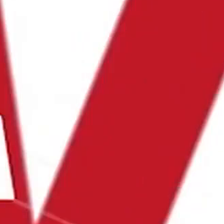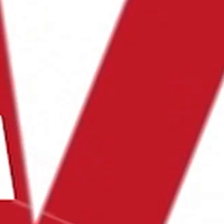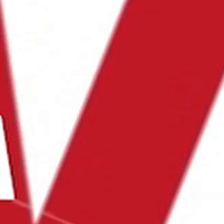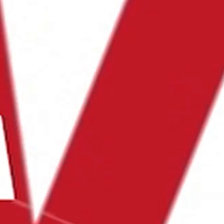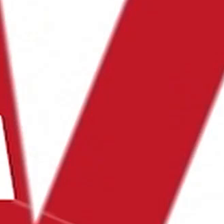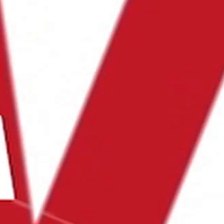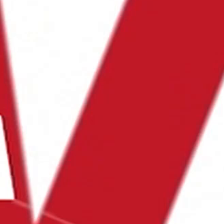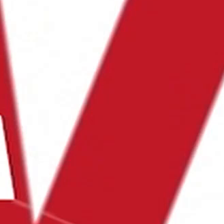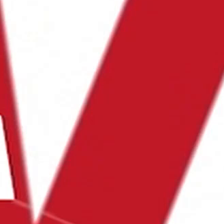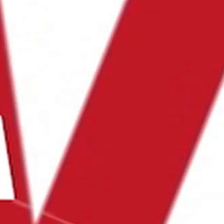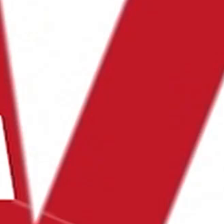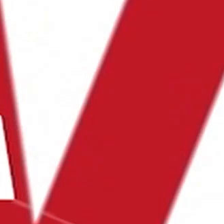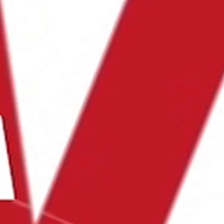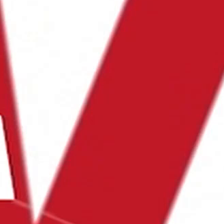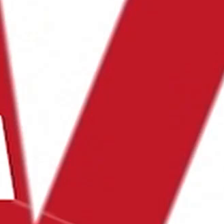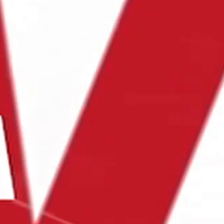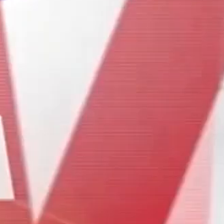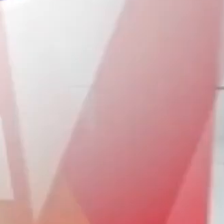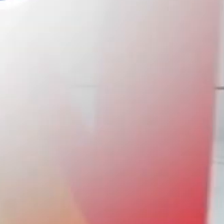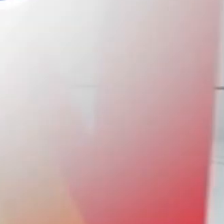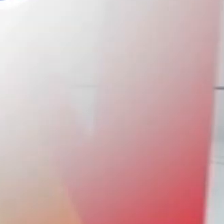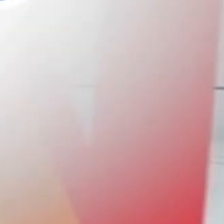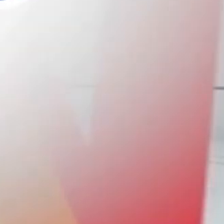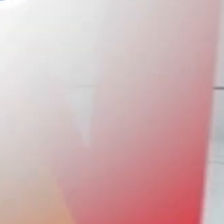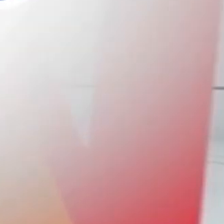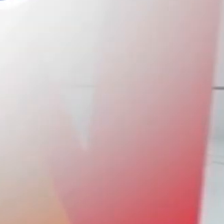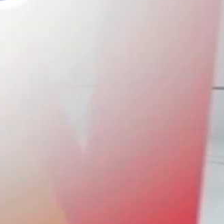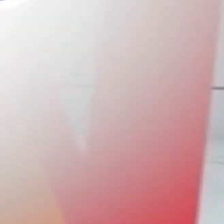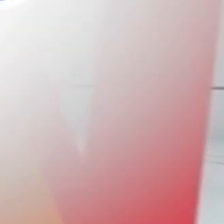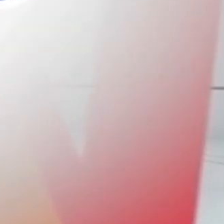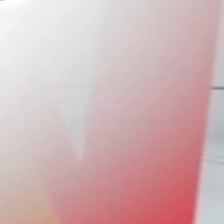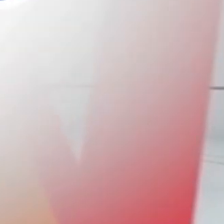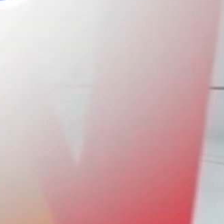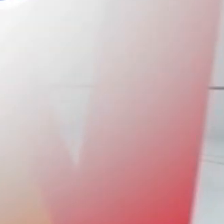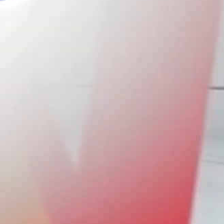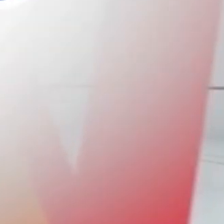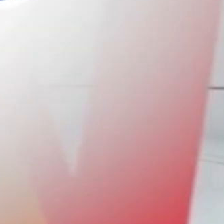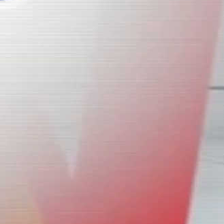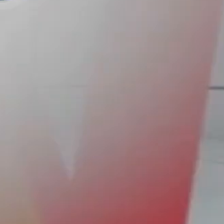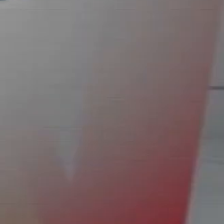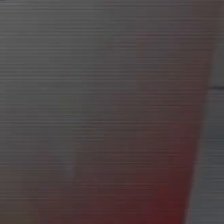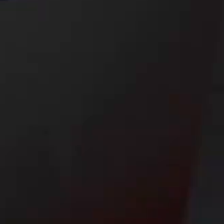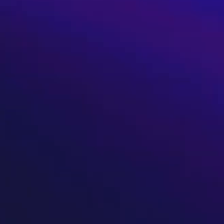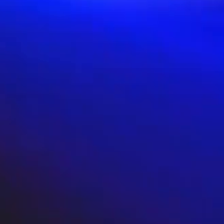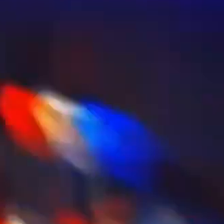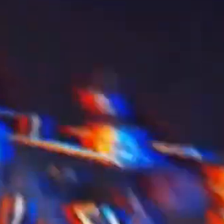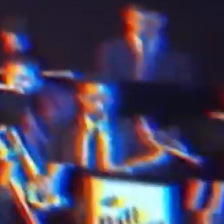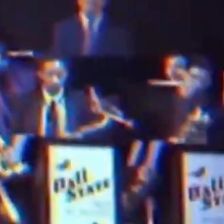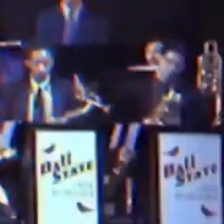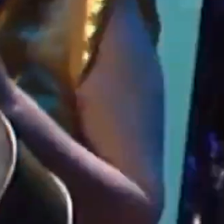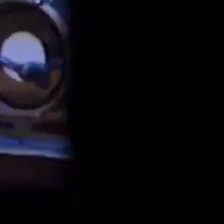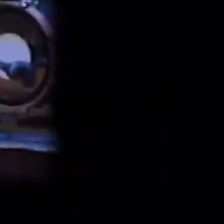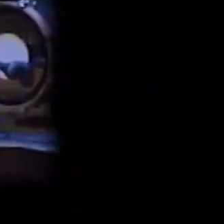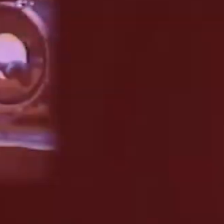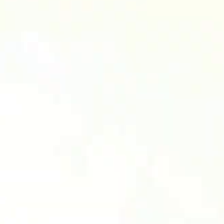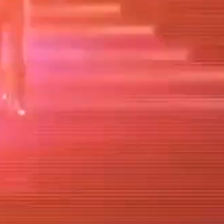las 4:30 de la tarde. Por 13, Costa Rica Televisión.